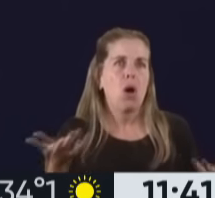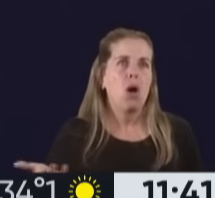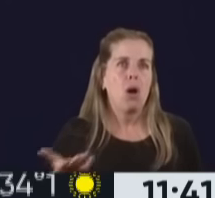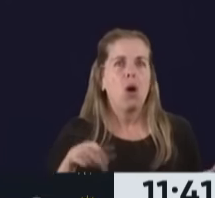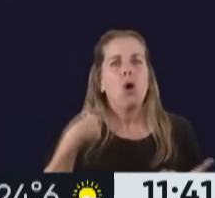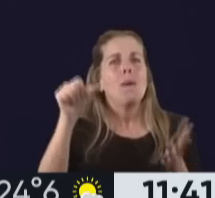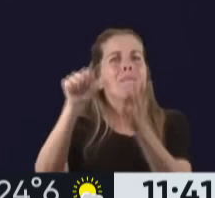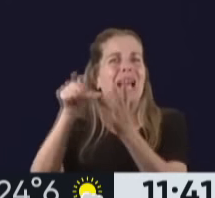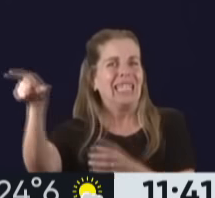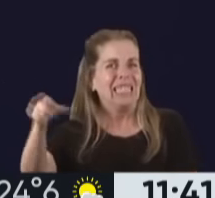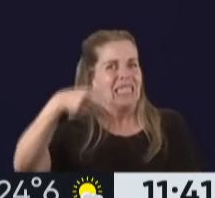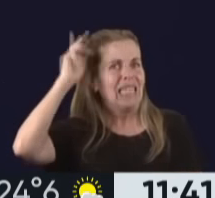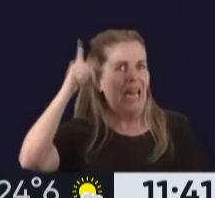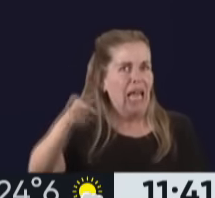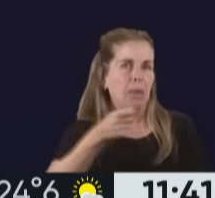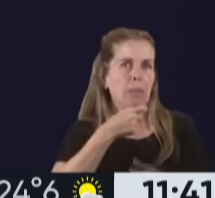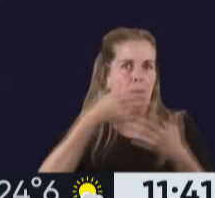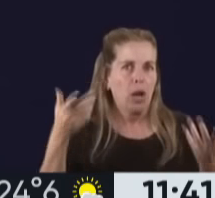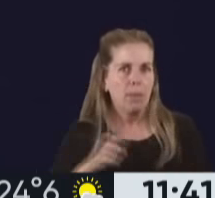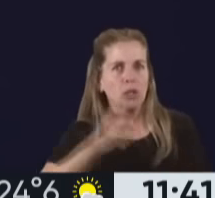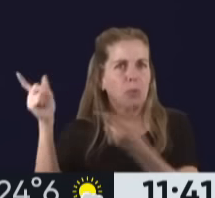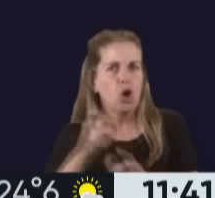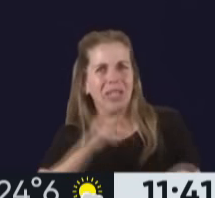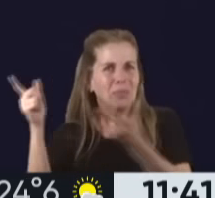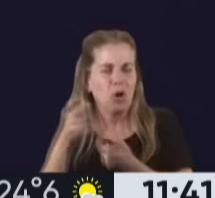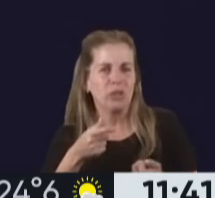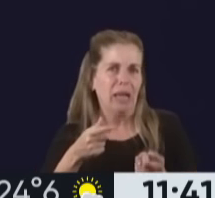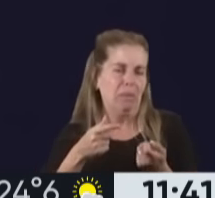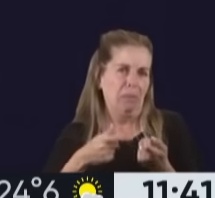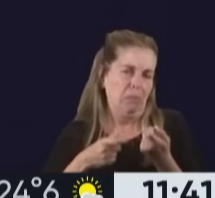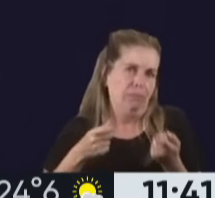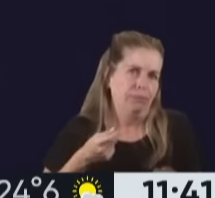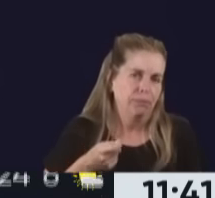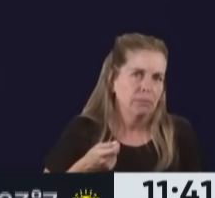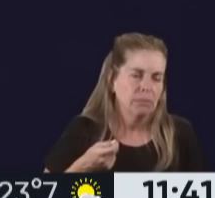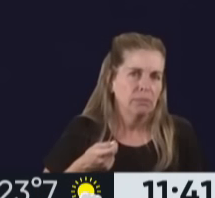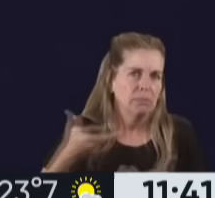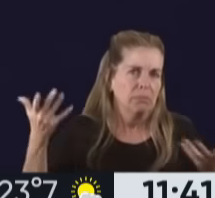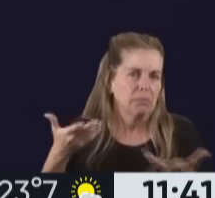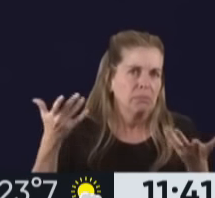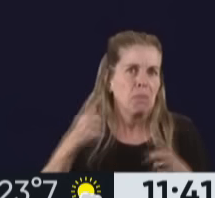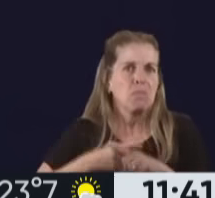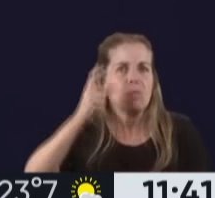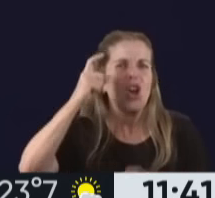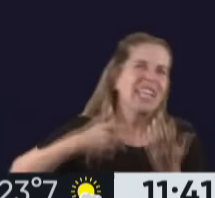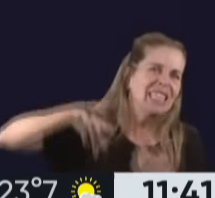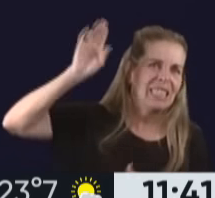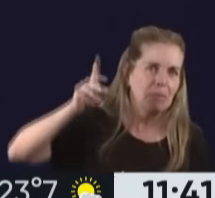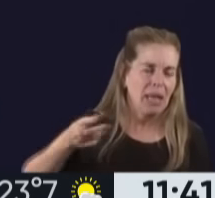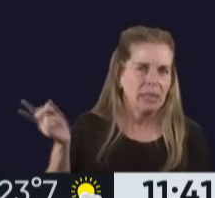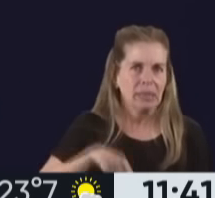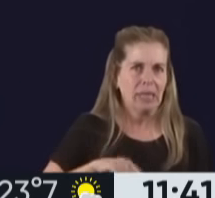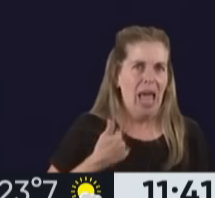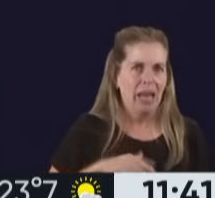exportan 10, 12 veces más que nosotros en cuestiones de minería. Digamos, ¿cuál es la